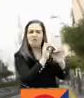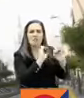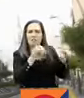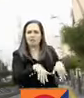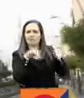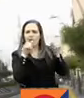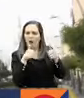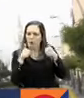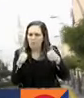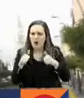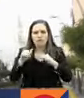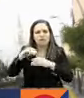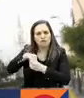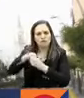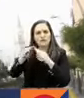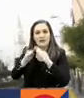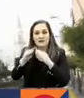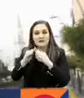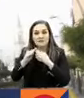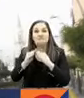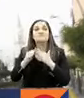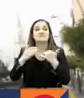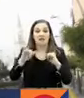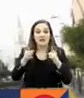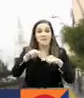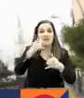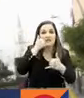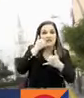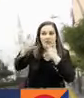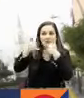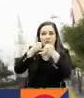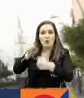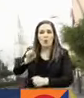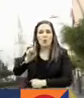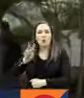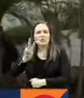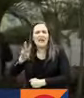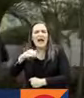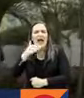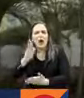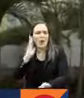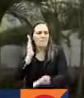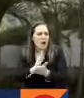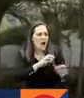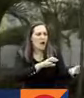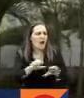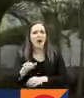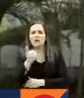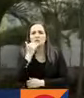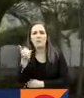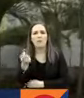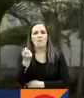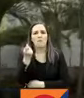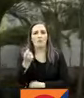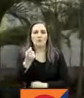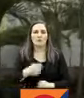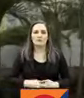policía, se redujo en un 70% las llamadas a la línea 123 por indisciplina de los caleños en las calles.